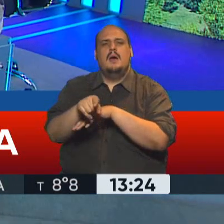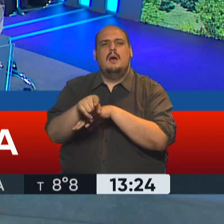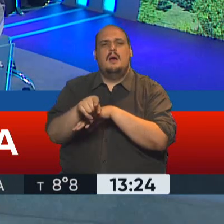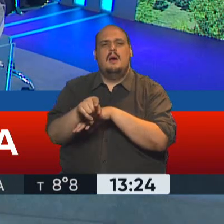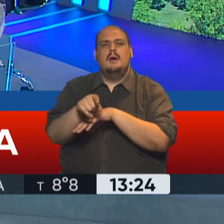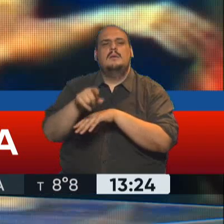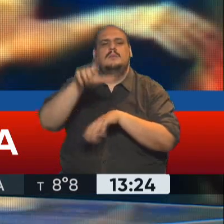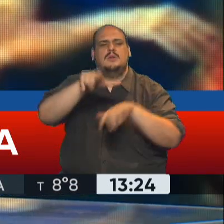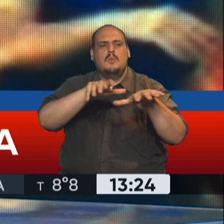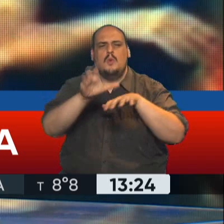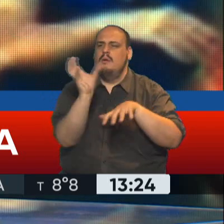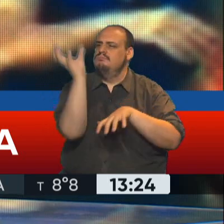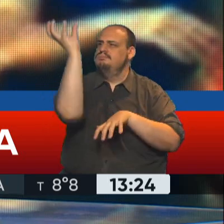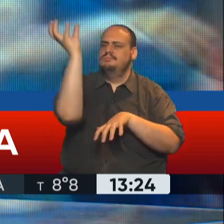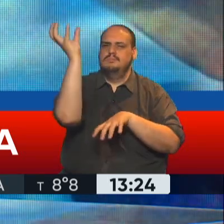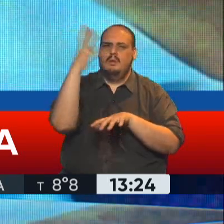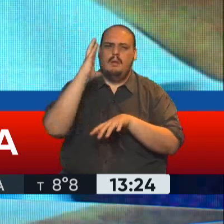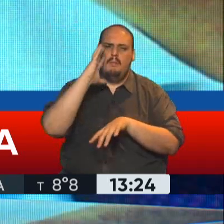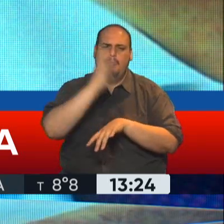de movimiento,